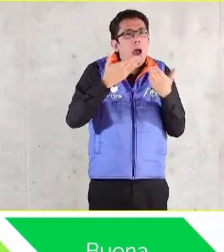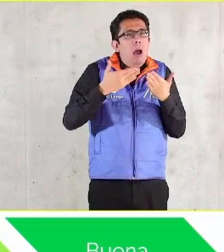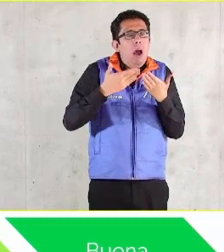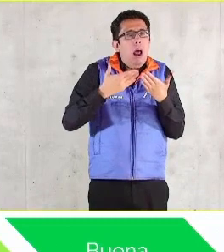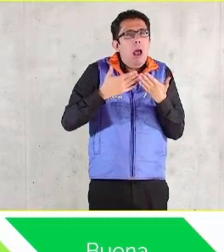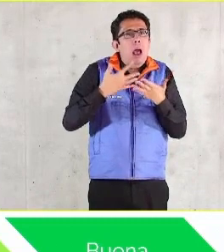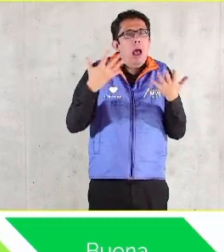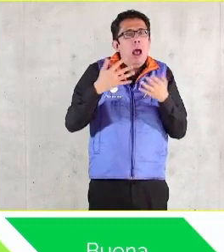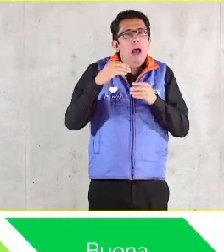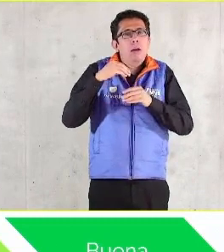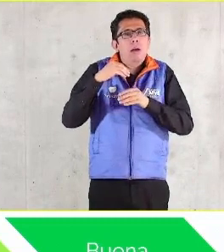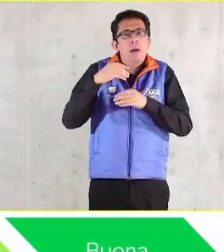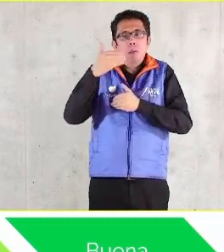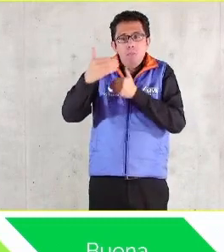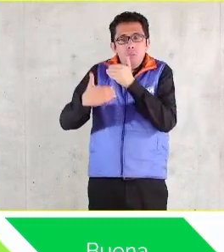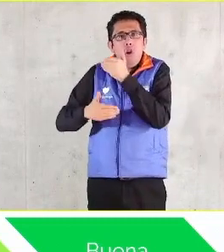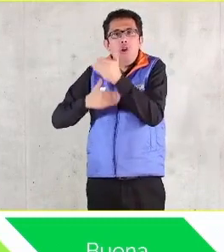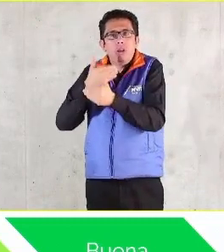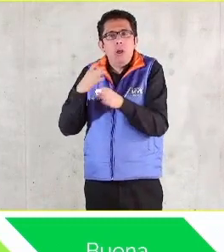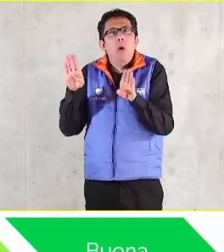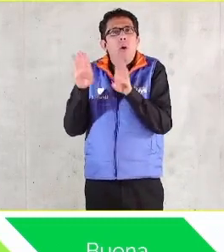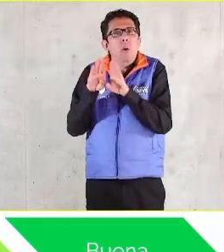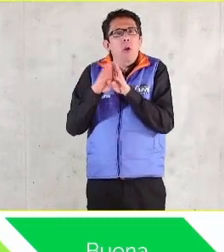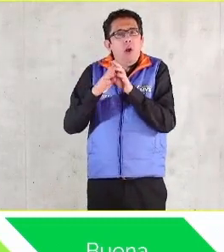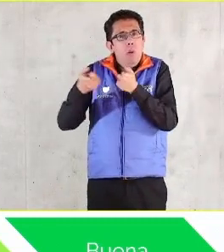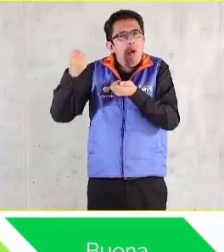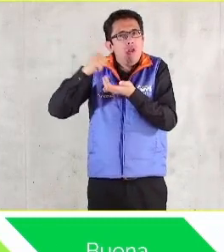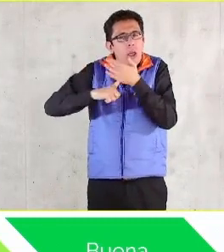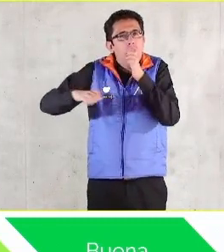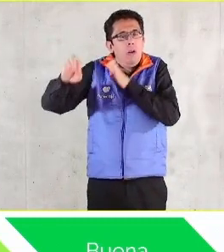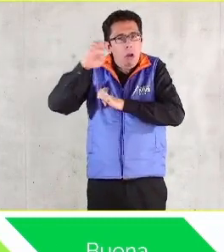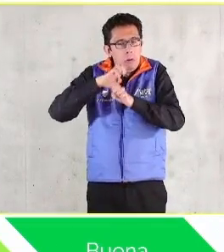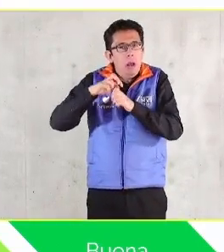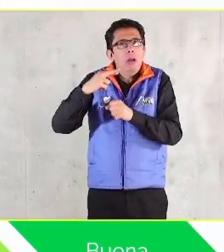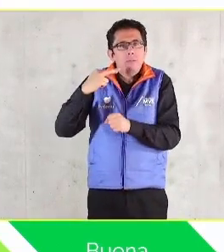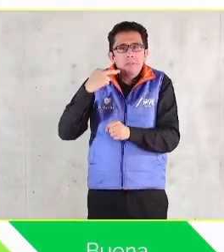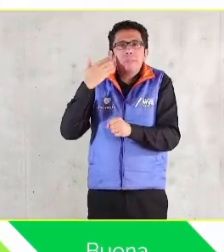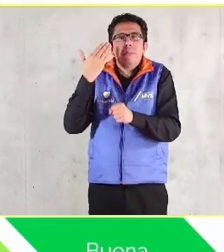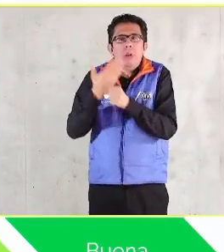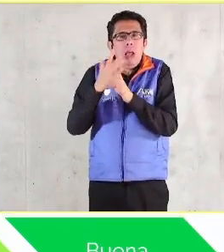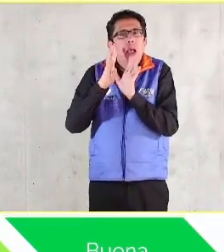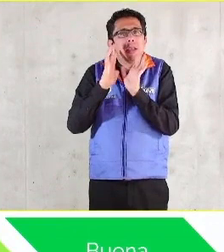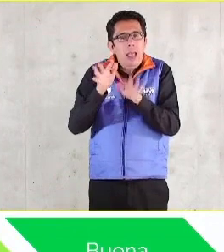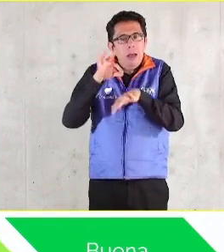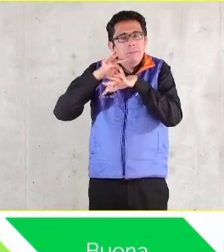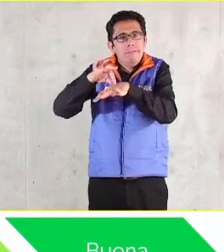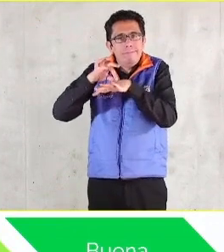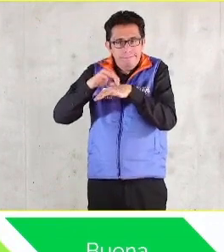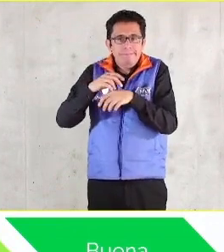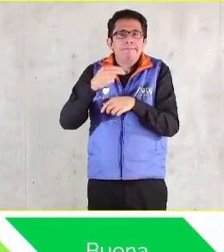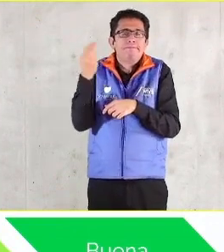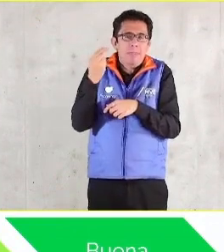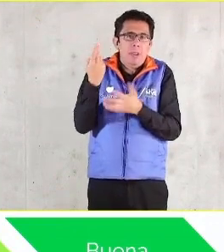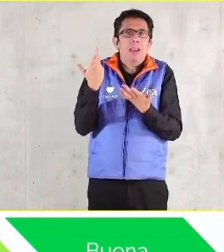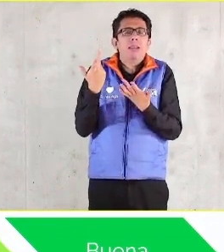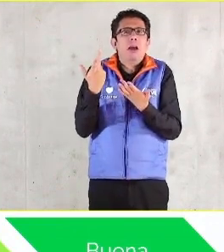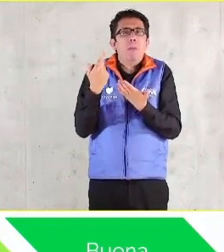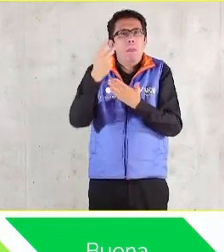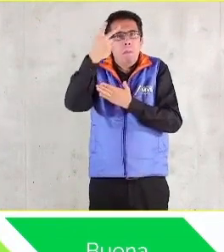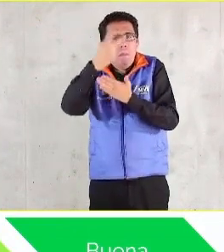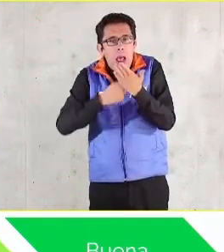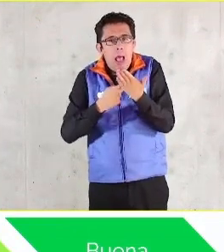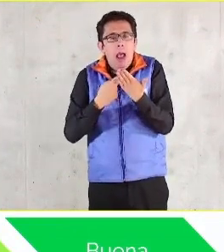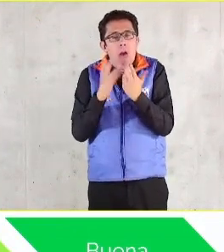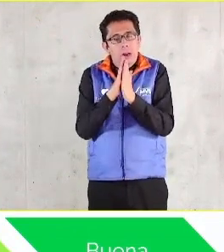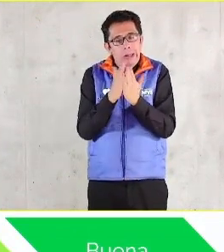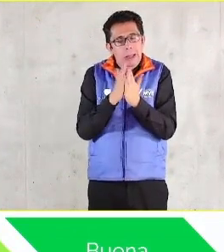determinar cómo aterrizar la responsabilidad social dentro de nuestra organización. Eso tiene que ver con una política, con un procedimiento, con un manual, por ejemplo, un